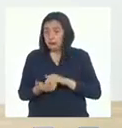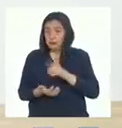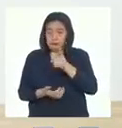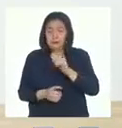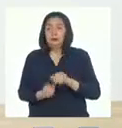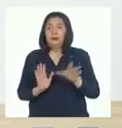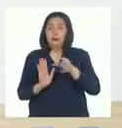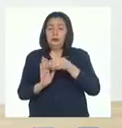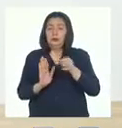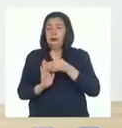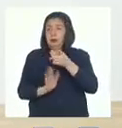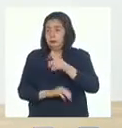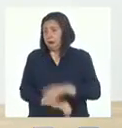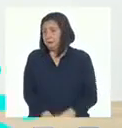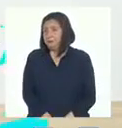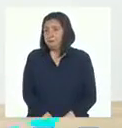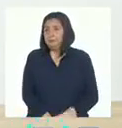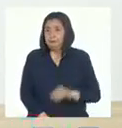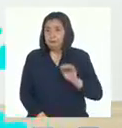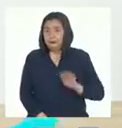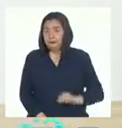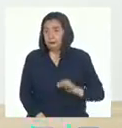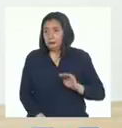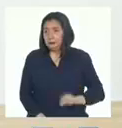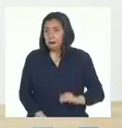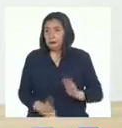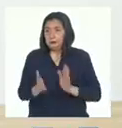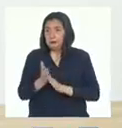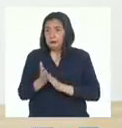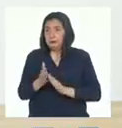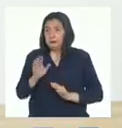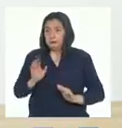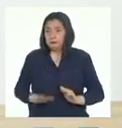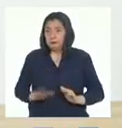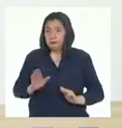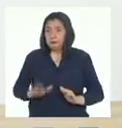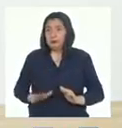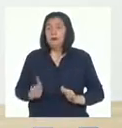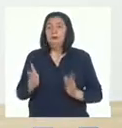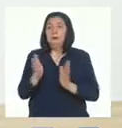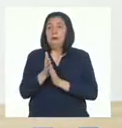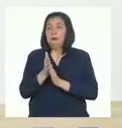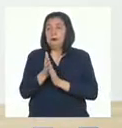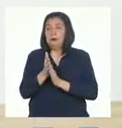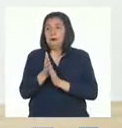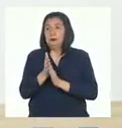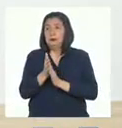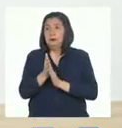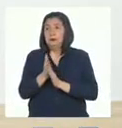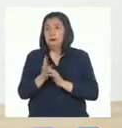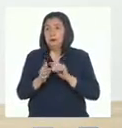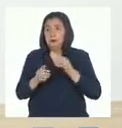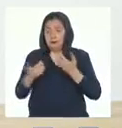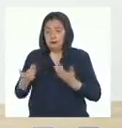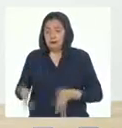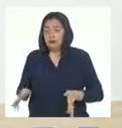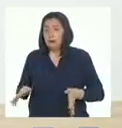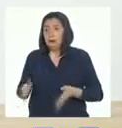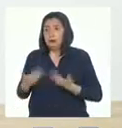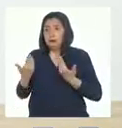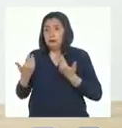1, 2, 3. Va. Piso, piso, palma. Piso, piso, palma.